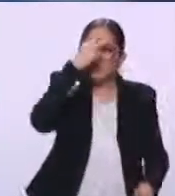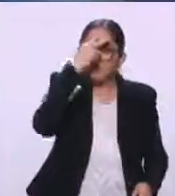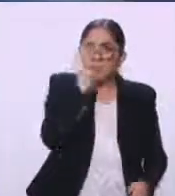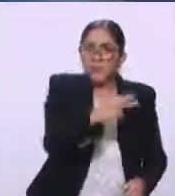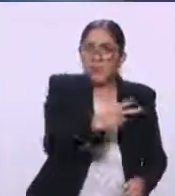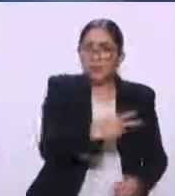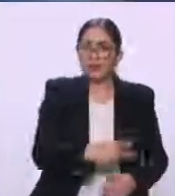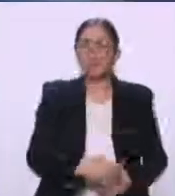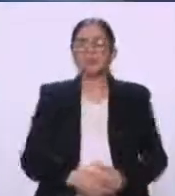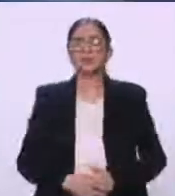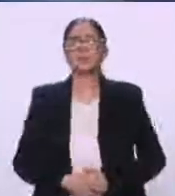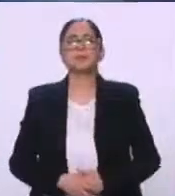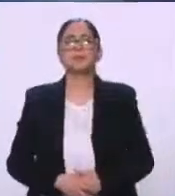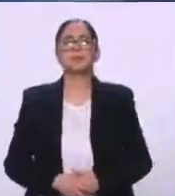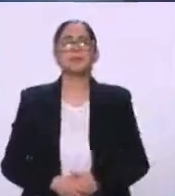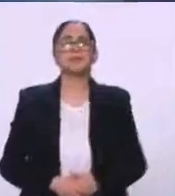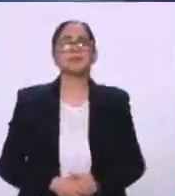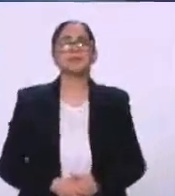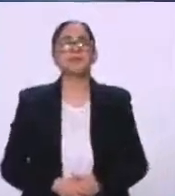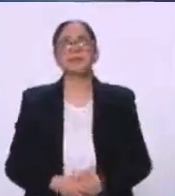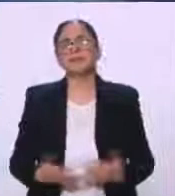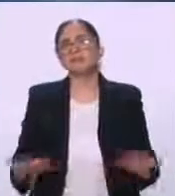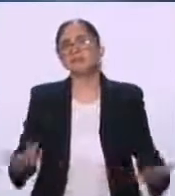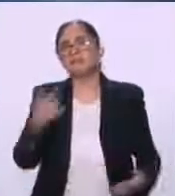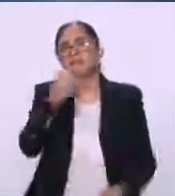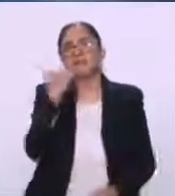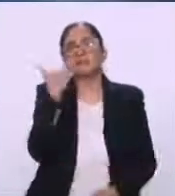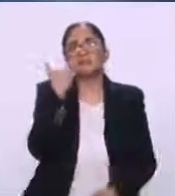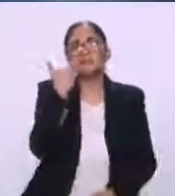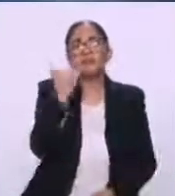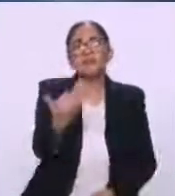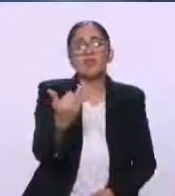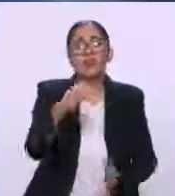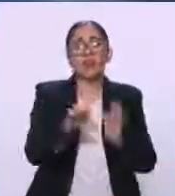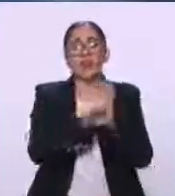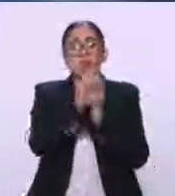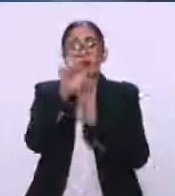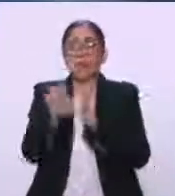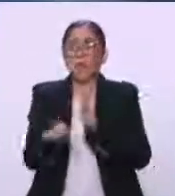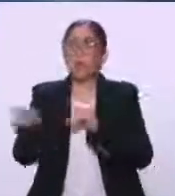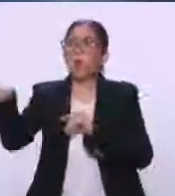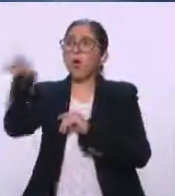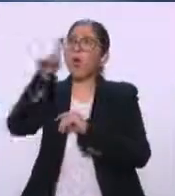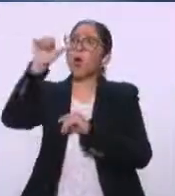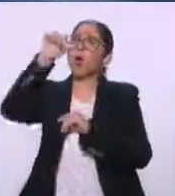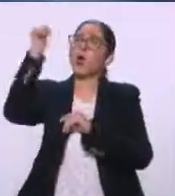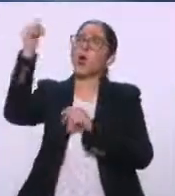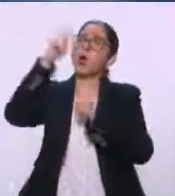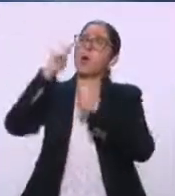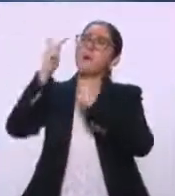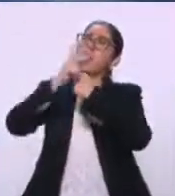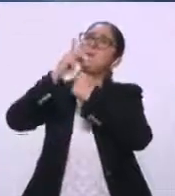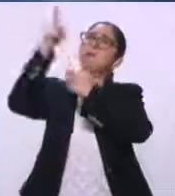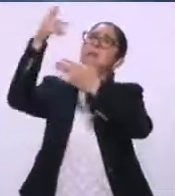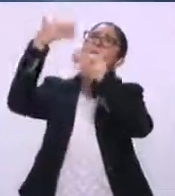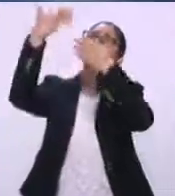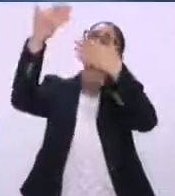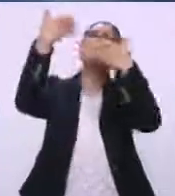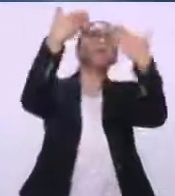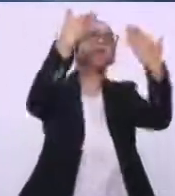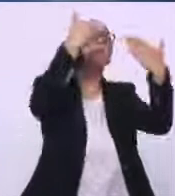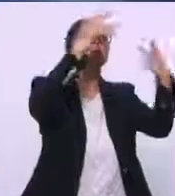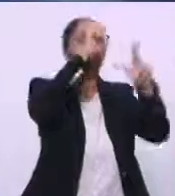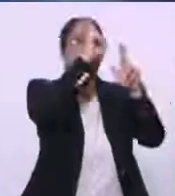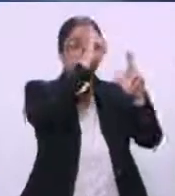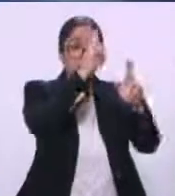propia tierra y las acciones y políticas que promueven para defender a su país, pues no las quieren acatar en otros países. Y en este